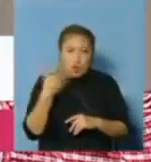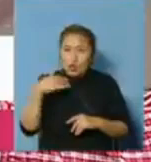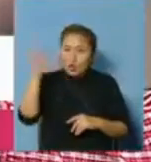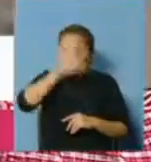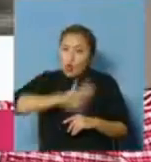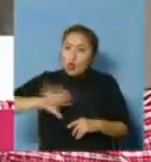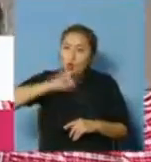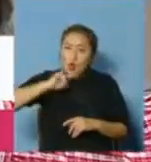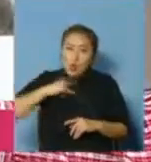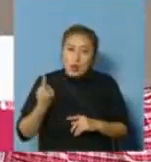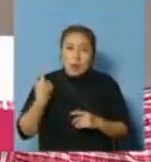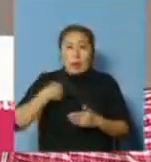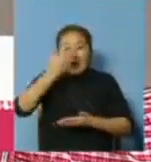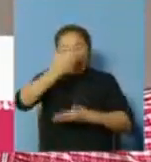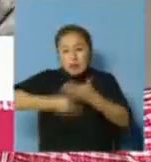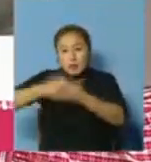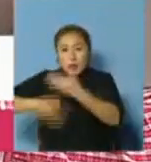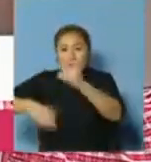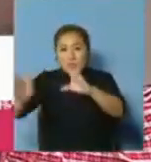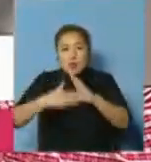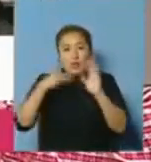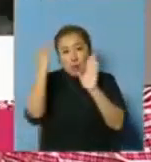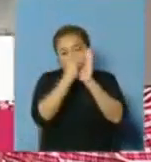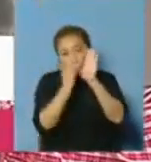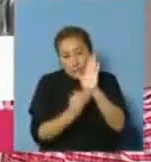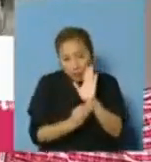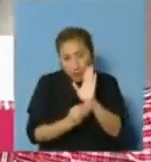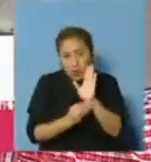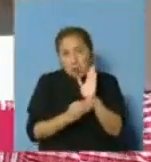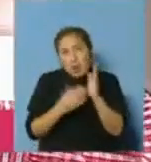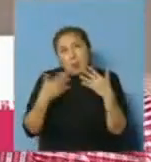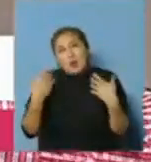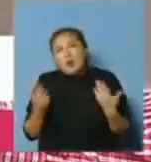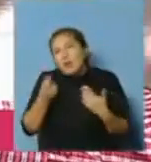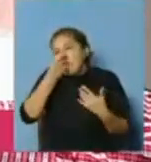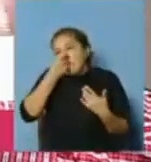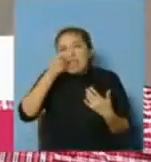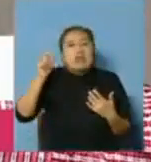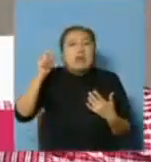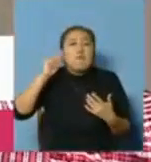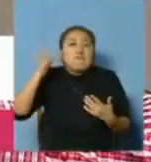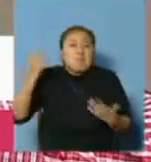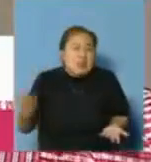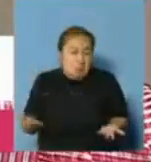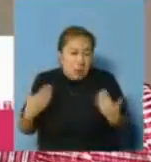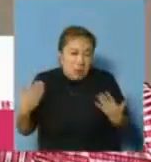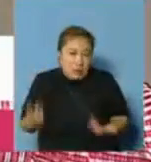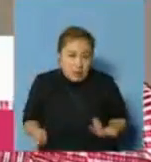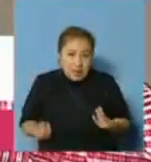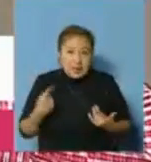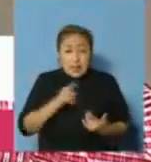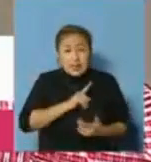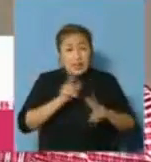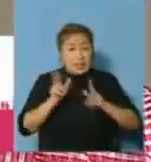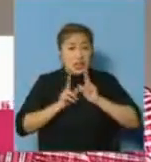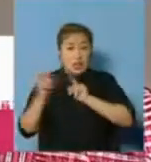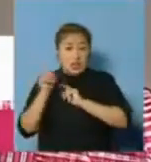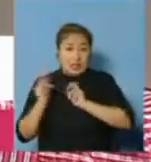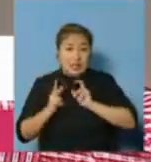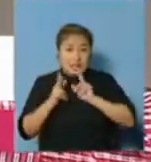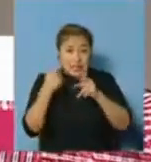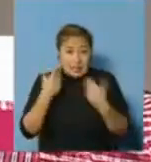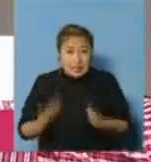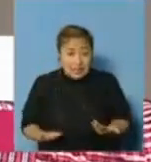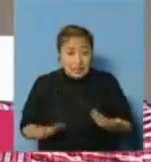ahora los formularios cuando lleguen se cargarán probablemente lleguemos a 20.000 este lo que yo estoy diciendo que